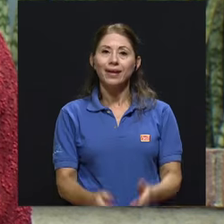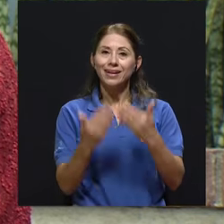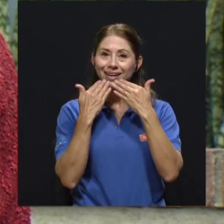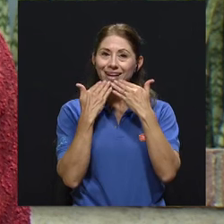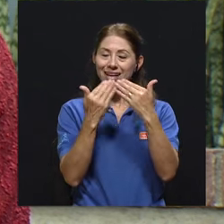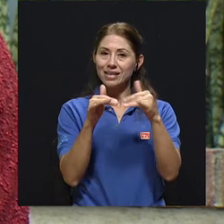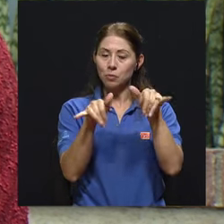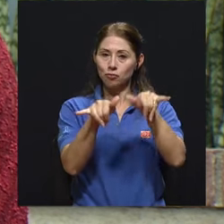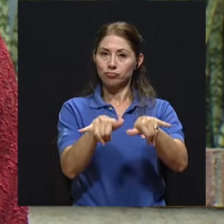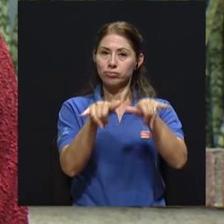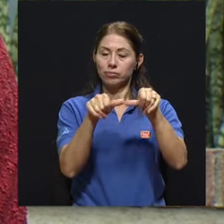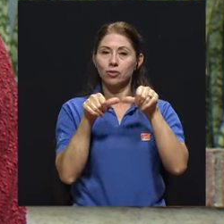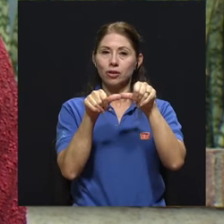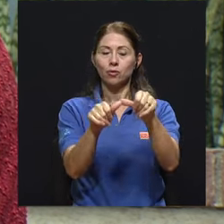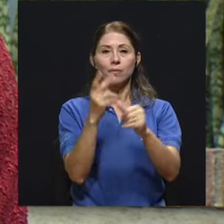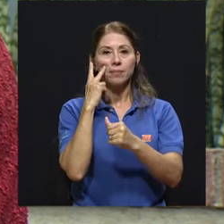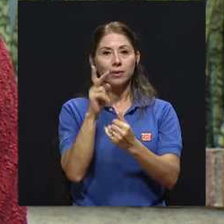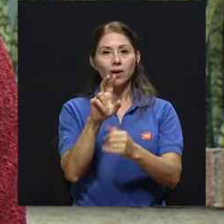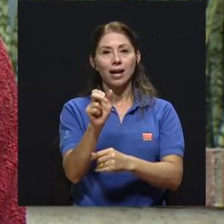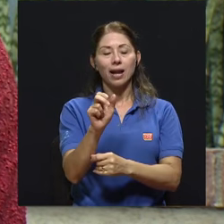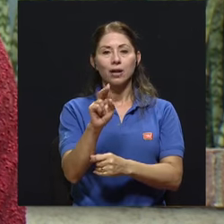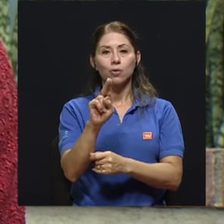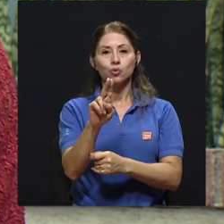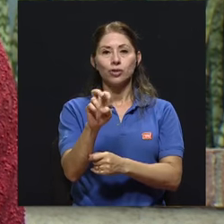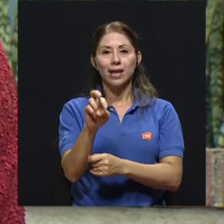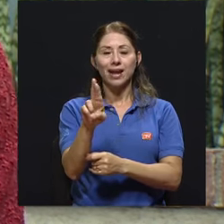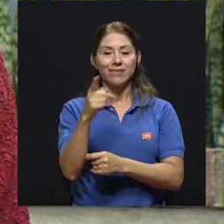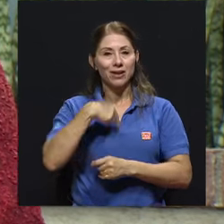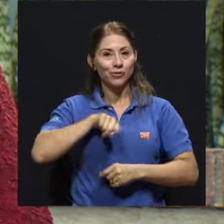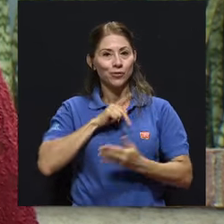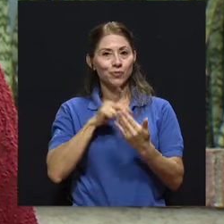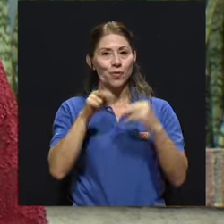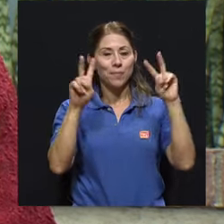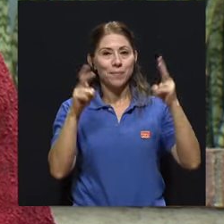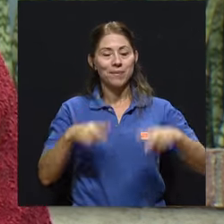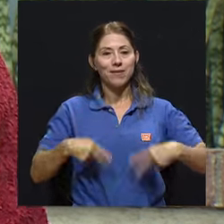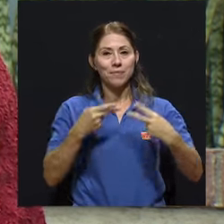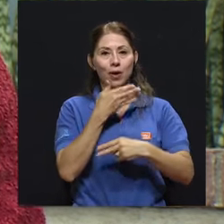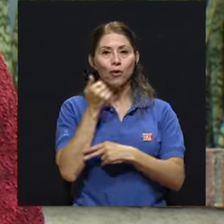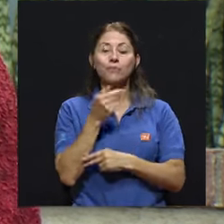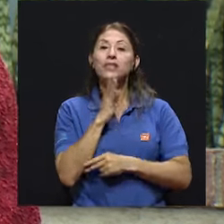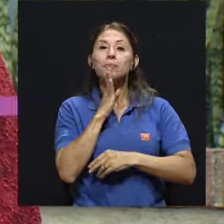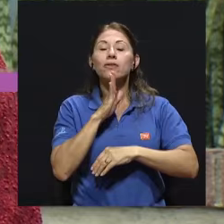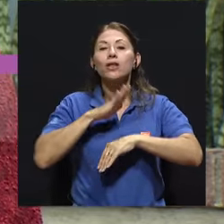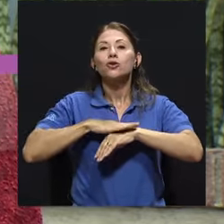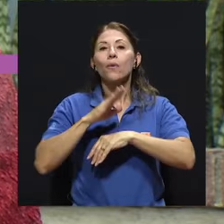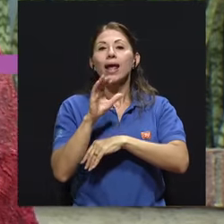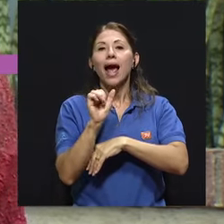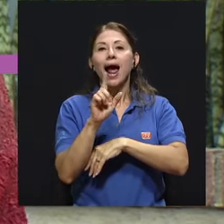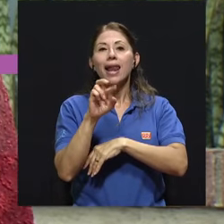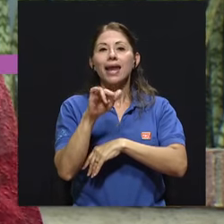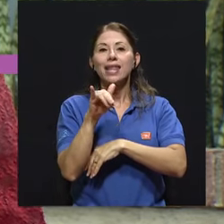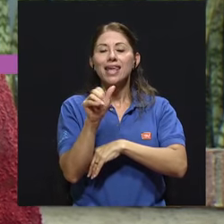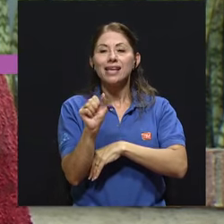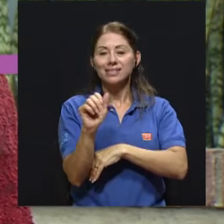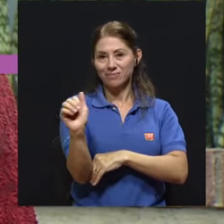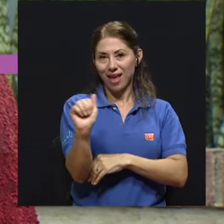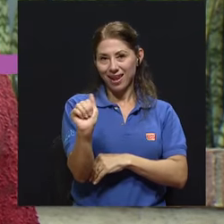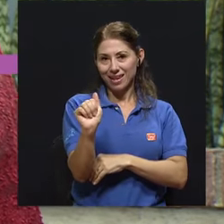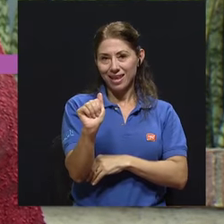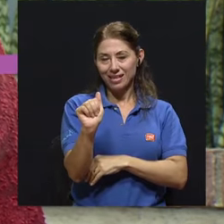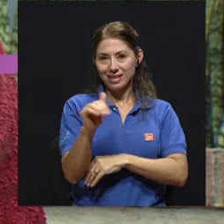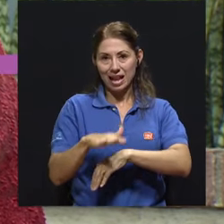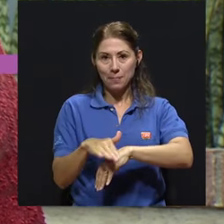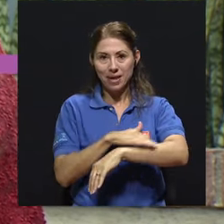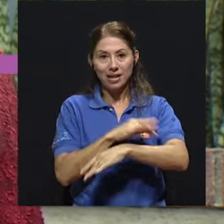Gracias por permanecer en sintonía de su canal UCR. Somos Vivir Mejor y estamos conversando sobre las alergias en la piel, especialmente también cuando se trata